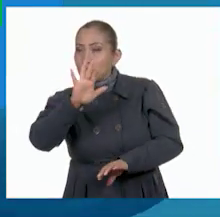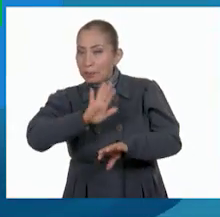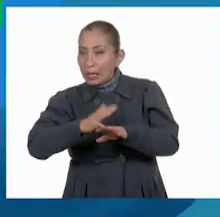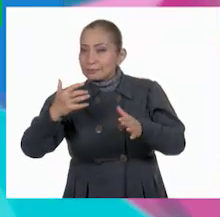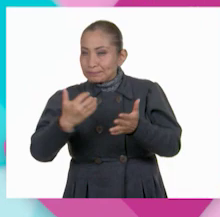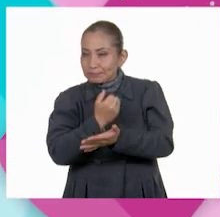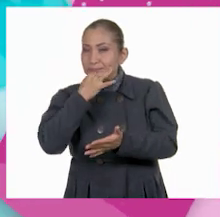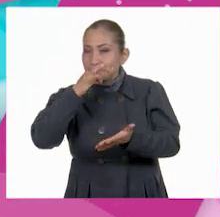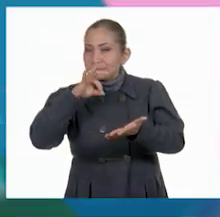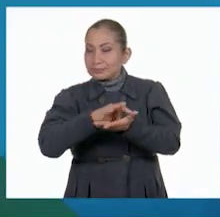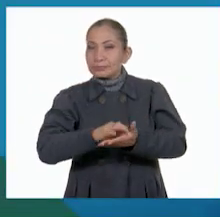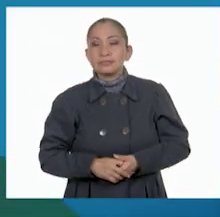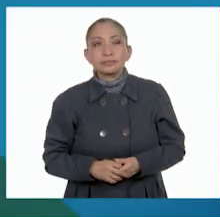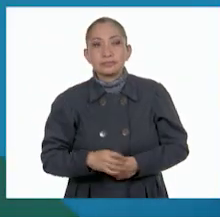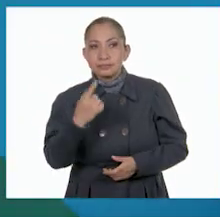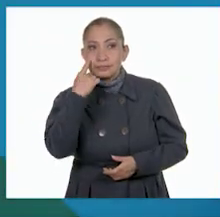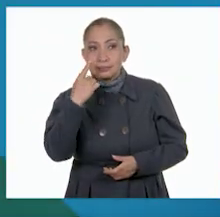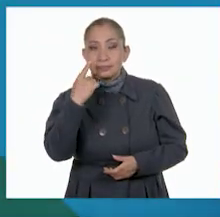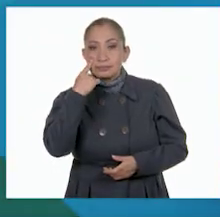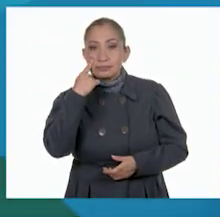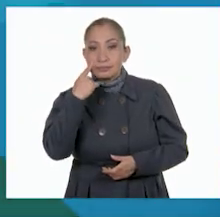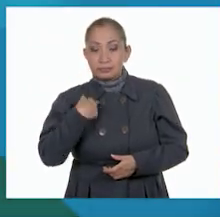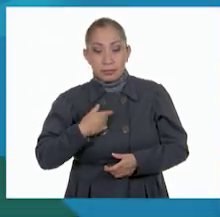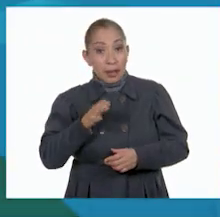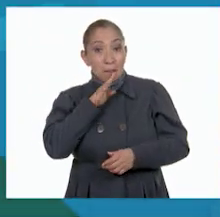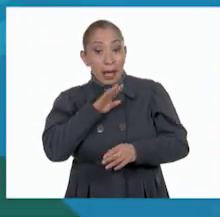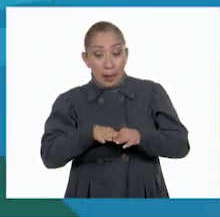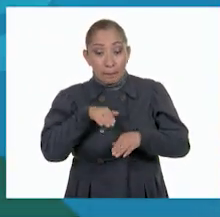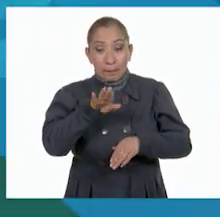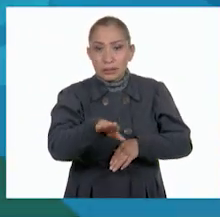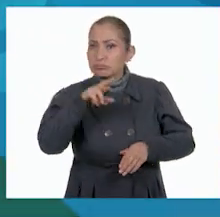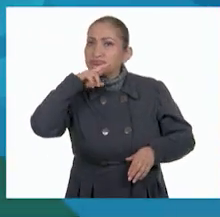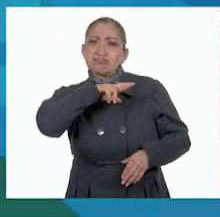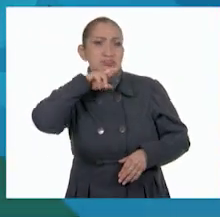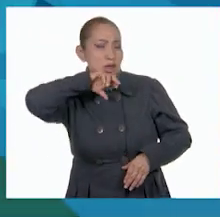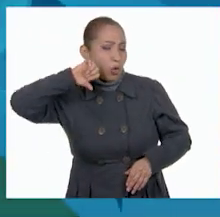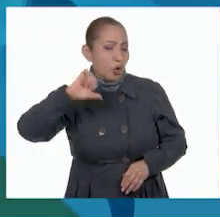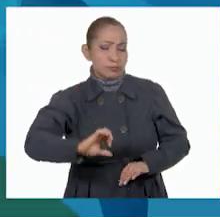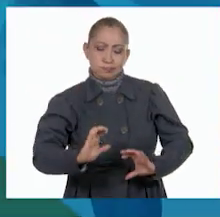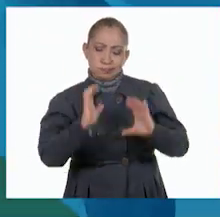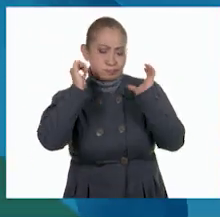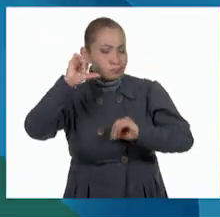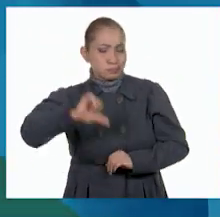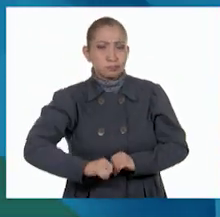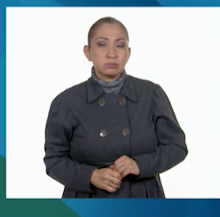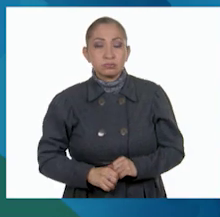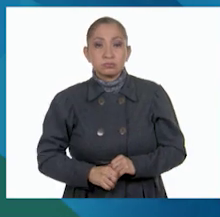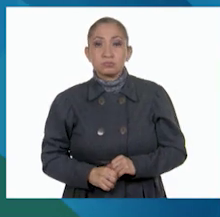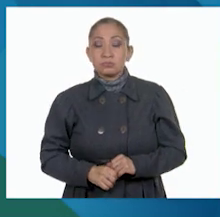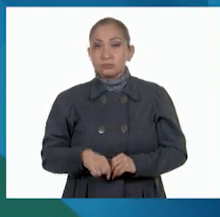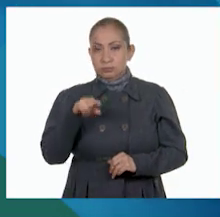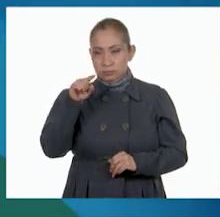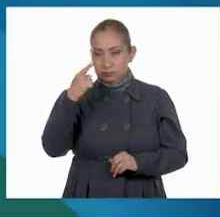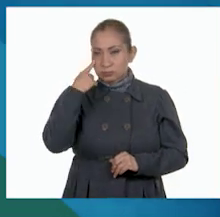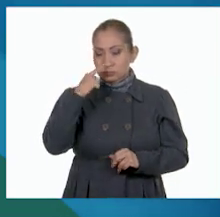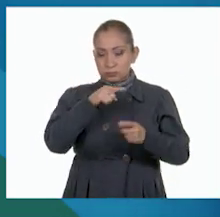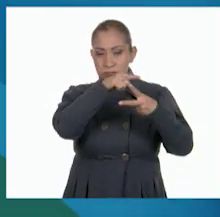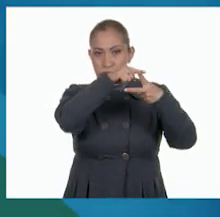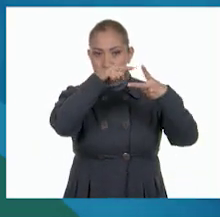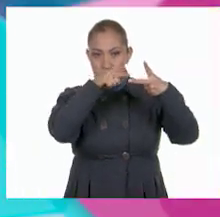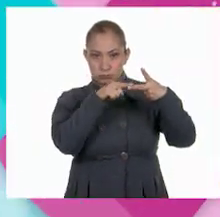otros puntotes más. Y dice, al mal paso, darle prisa. Y nuestras opciones